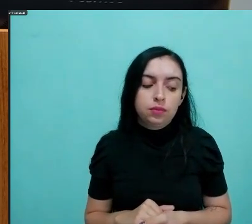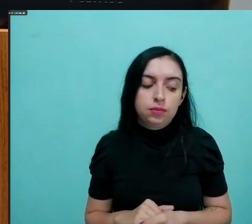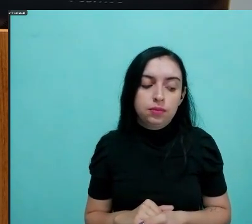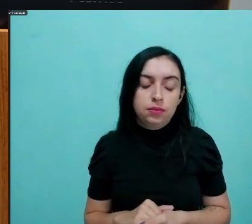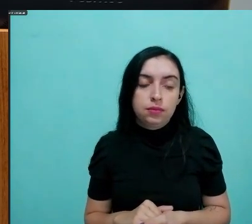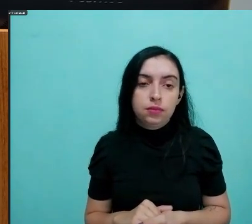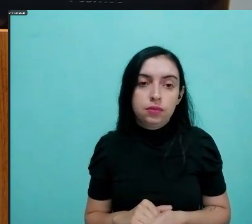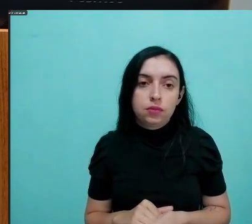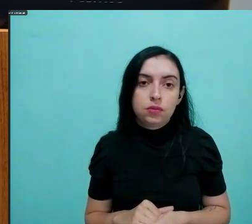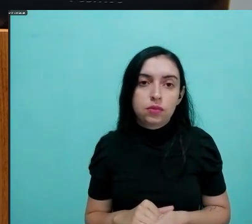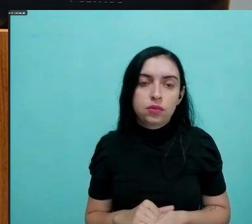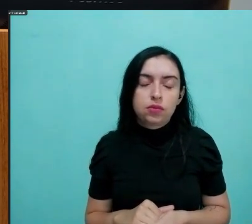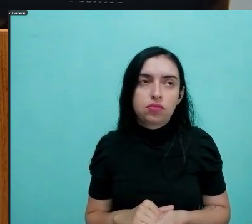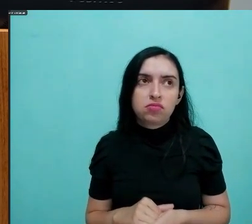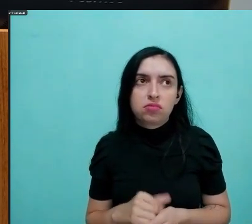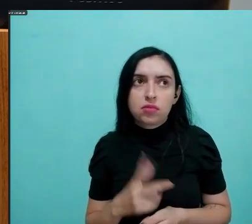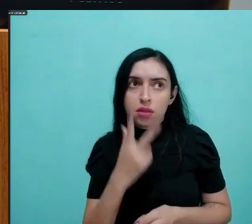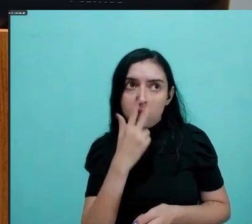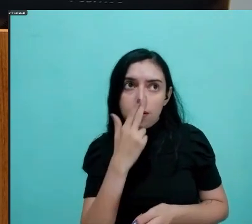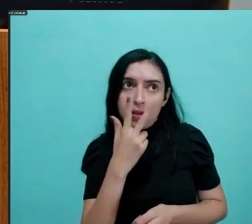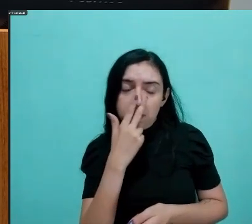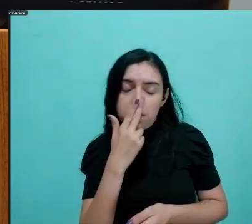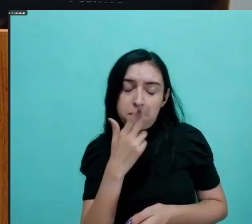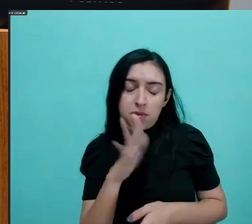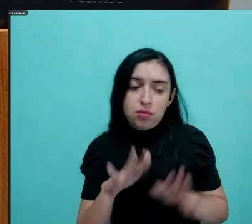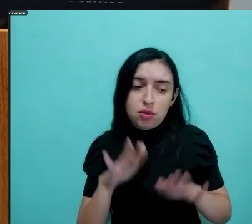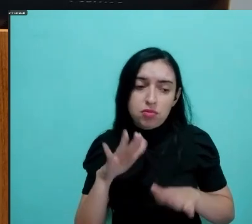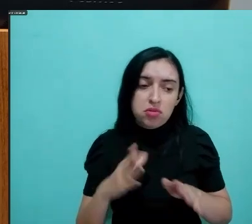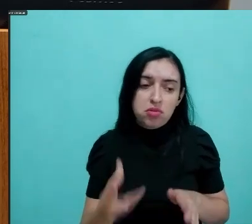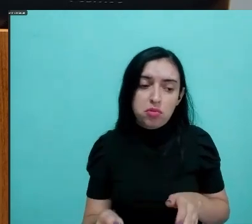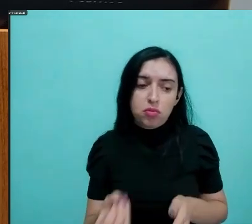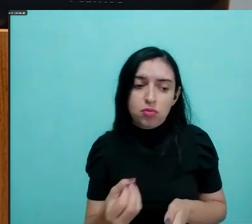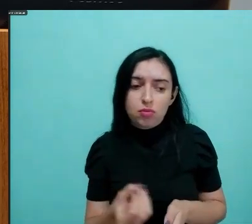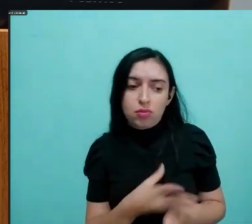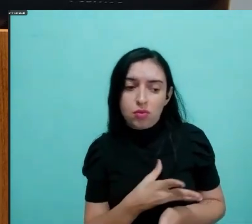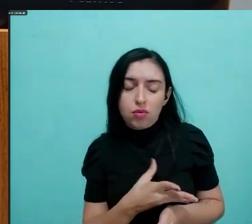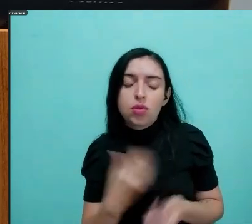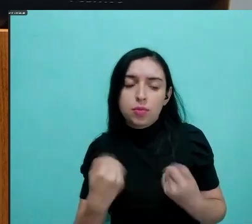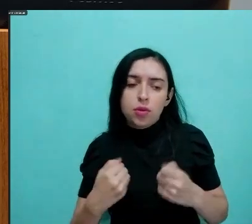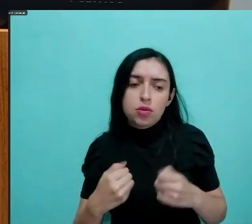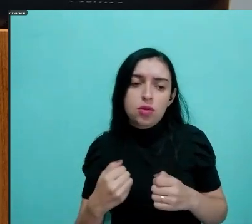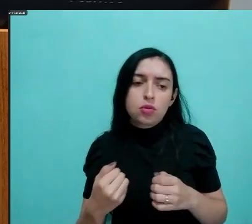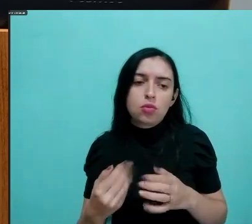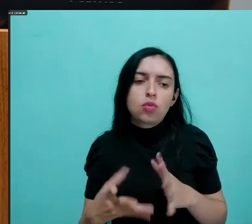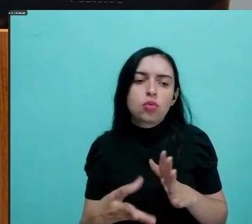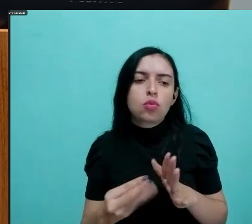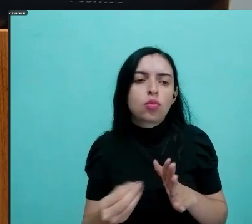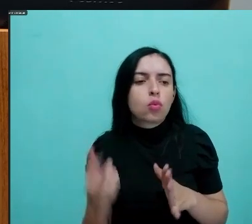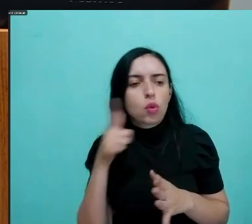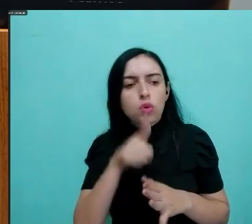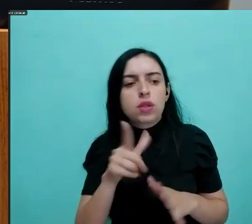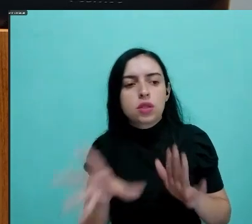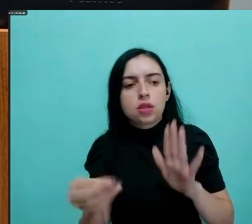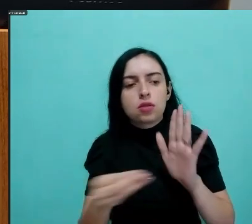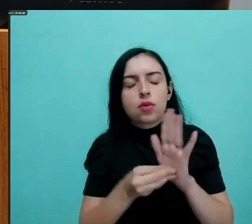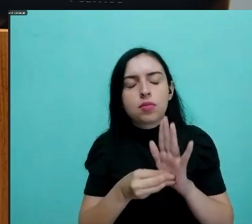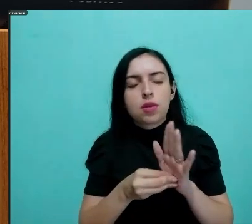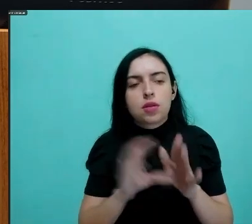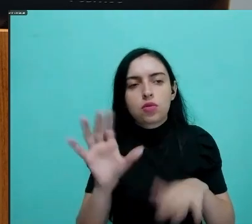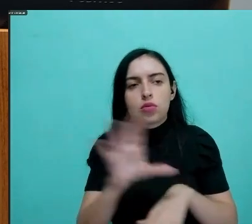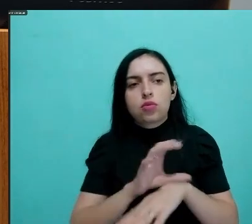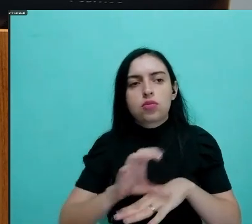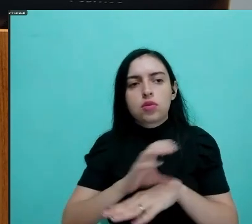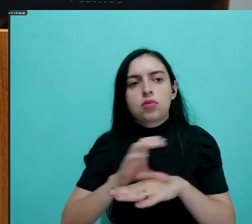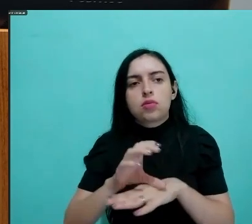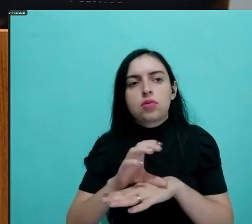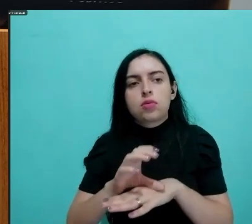Pues no me parece en las circunstancias actuales que se pueda conseguir una enmienda constitucional a propósito de